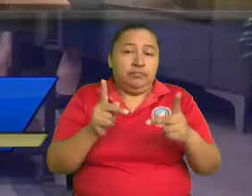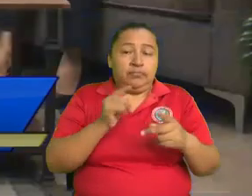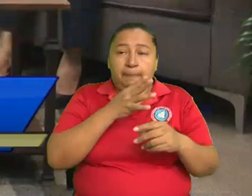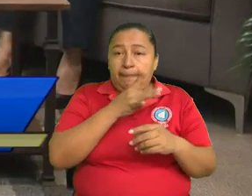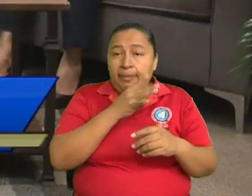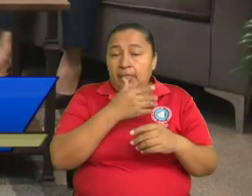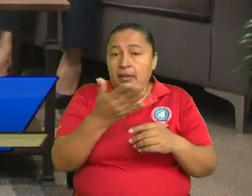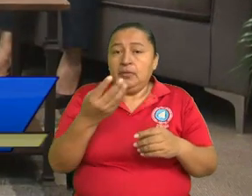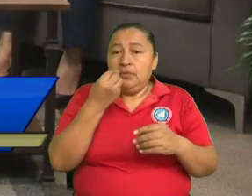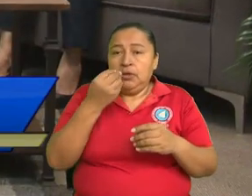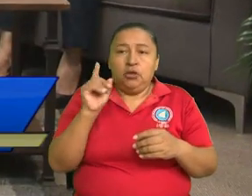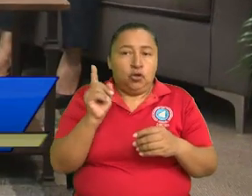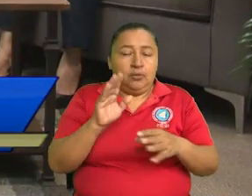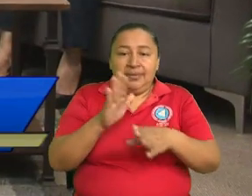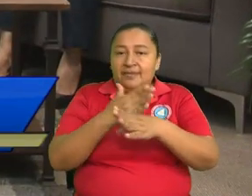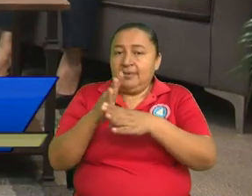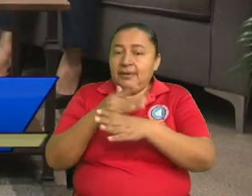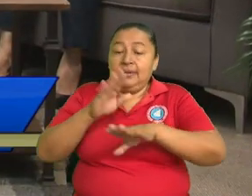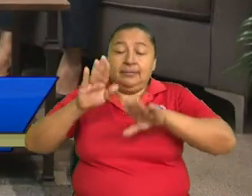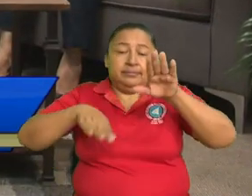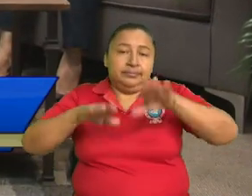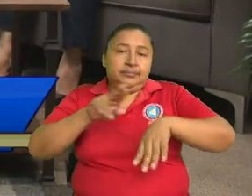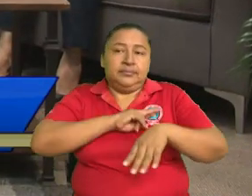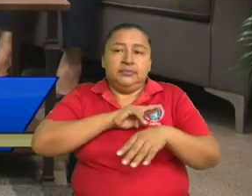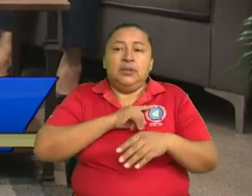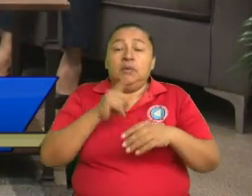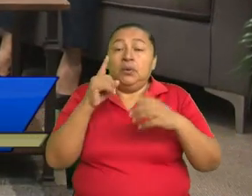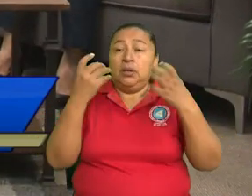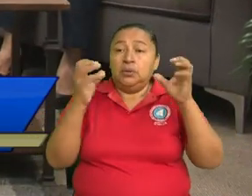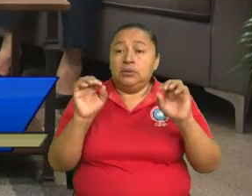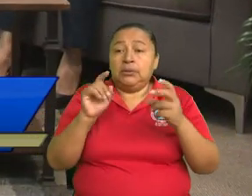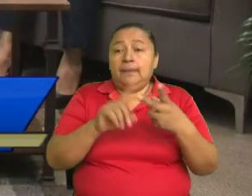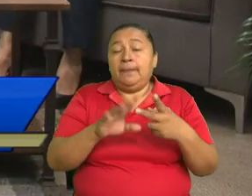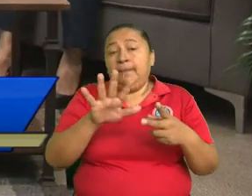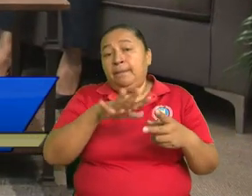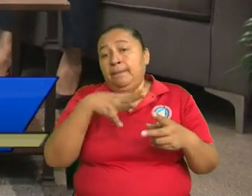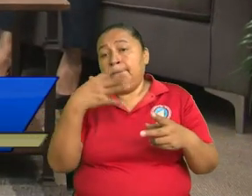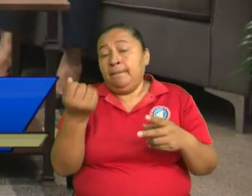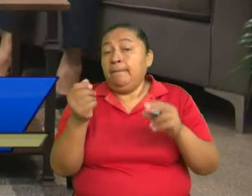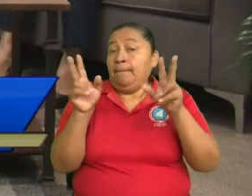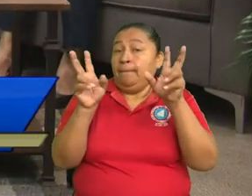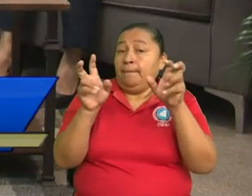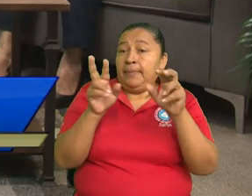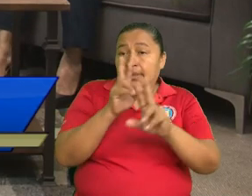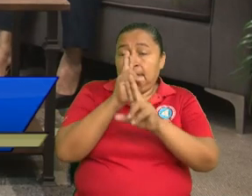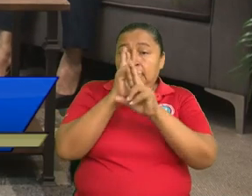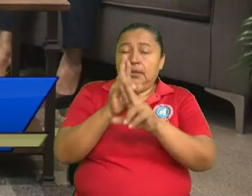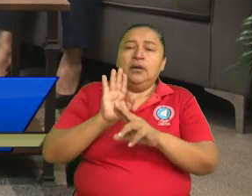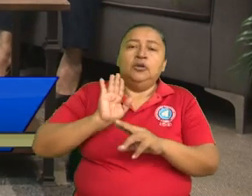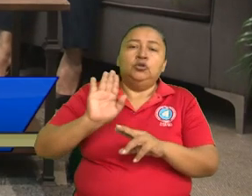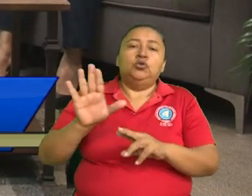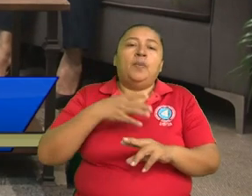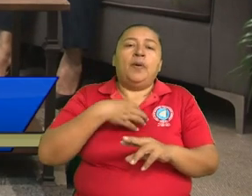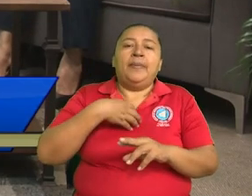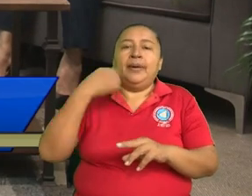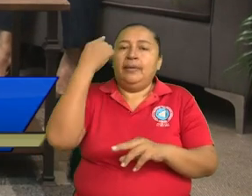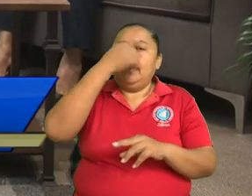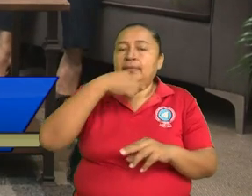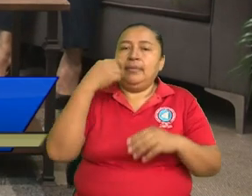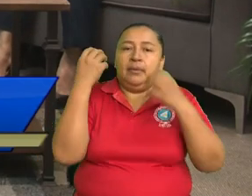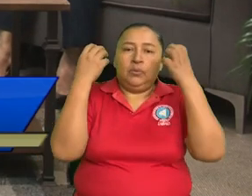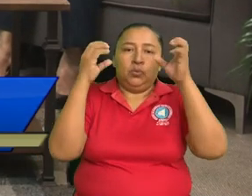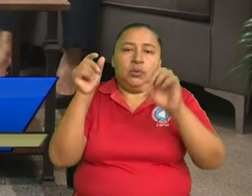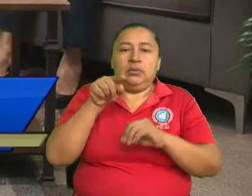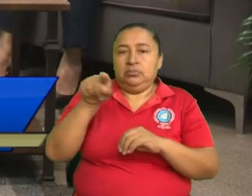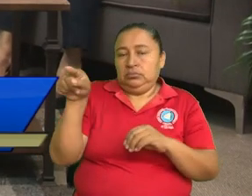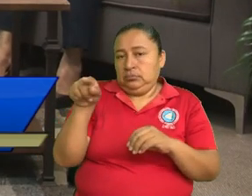los mismos alimentos, sino que tiene que variar. Esa es una de las cosas, pero la otra es el tema del respeto a su identidad